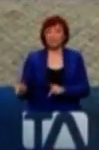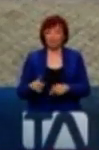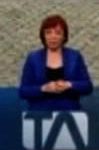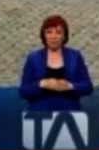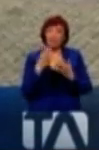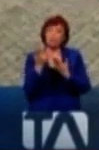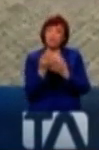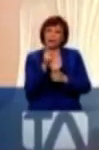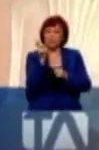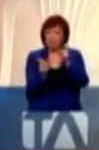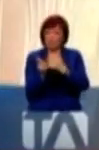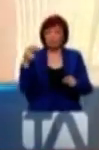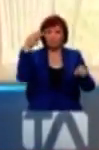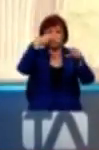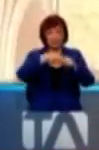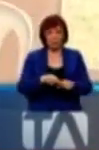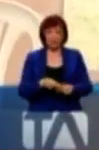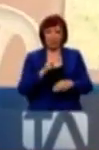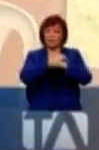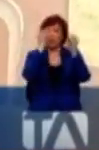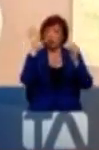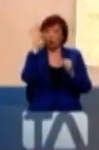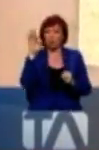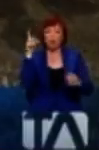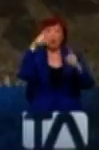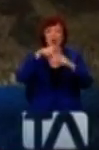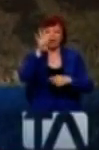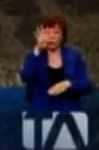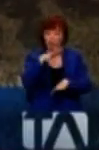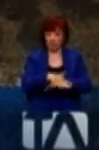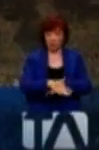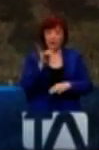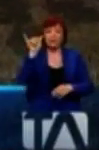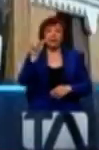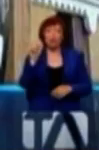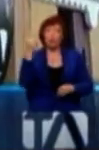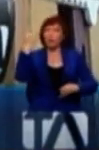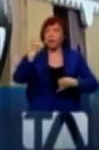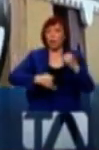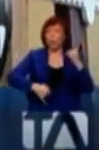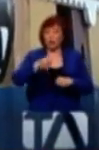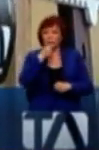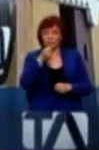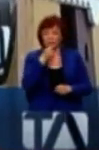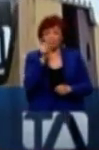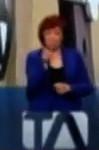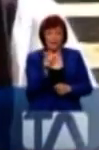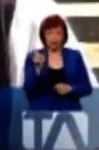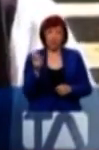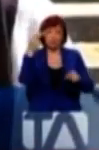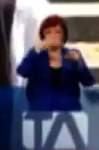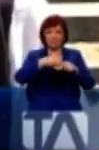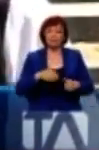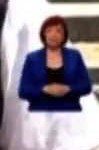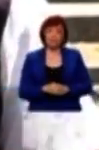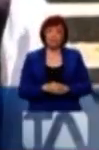participantes. Es que desde las 9 de la mañana hasta las 4 de la tarde de este sábado se realizará el último casting de Yo Me Llamo, cuarta temporada.